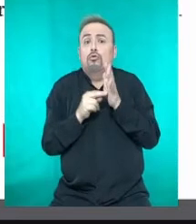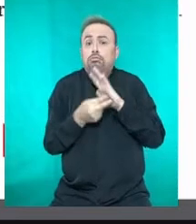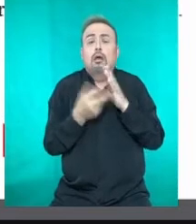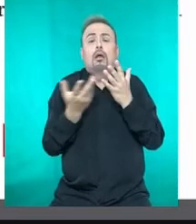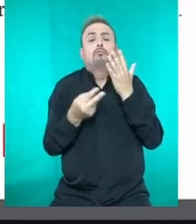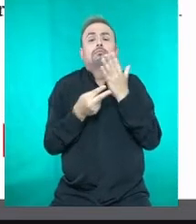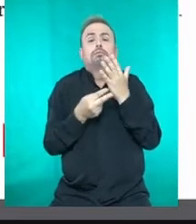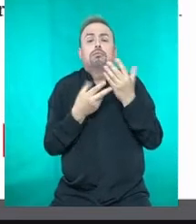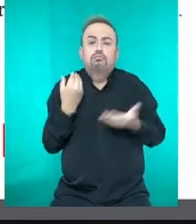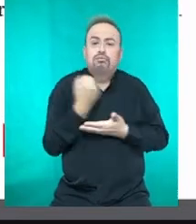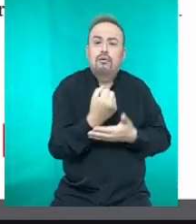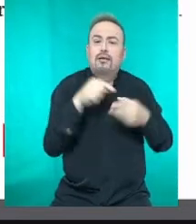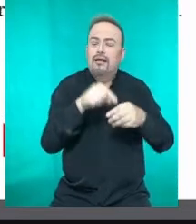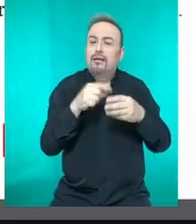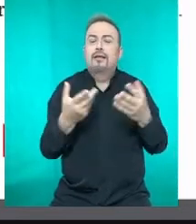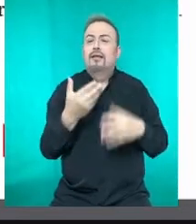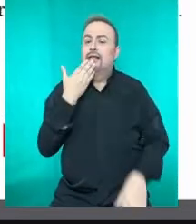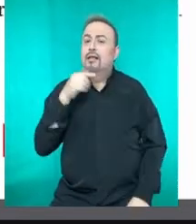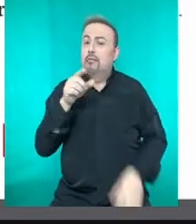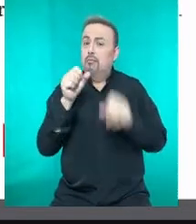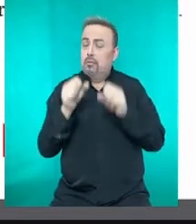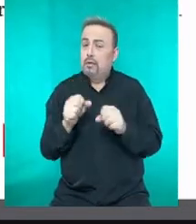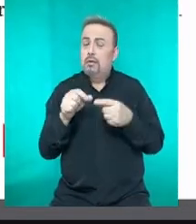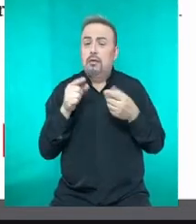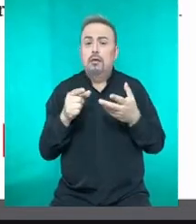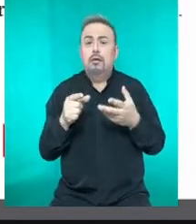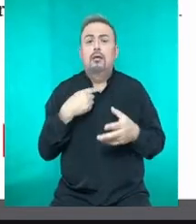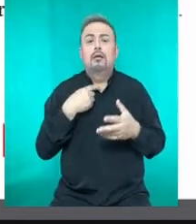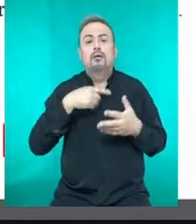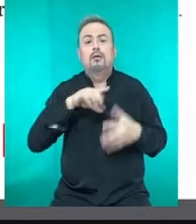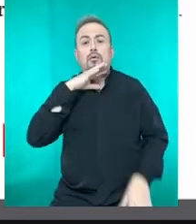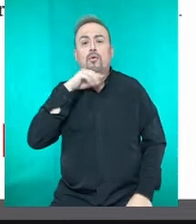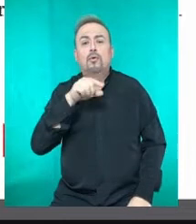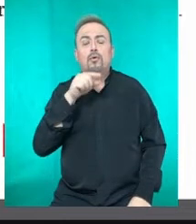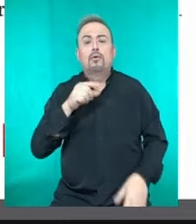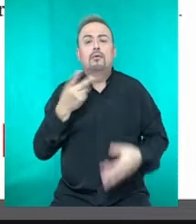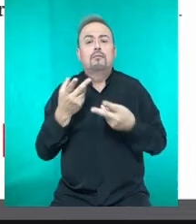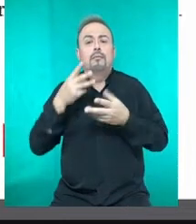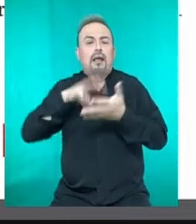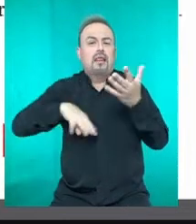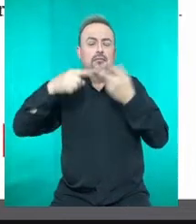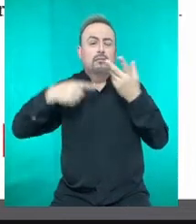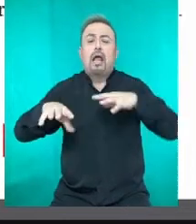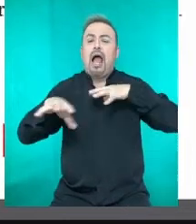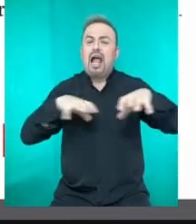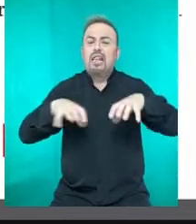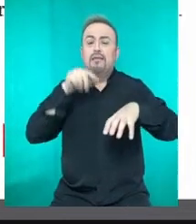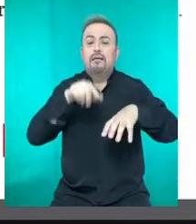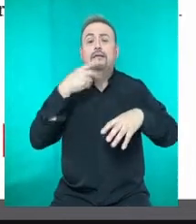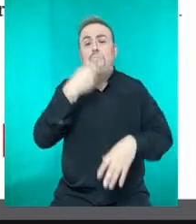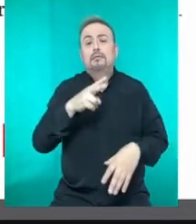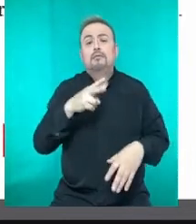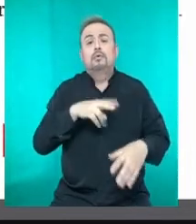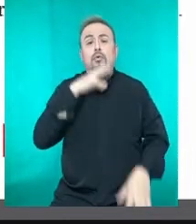esta área, y dentro de eso también vamos a destacar, o voy a destacar, el uso de prefabricado y actividades propias de las faenas, como el